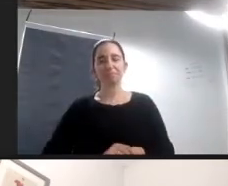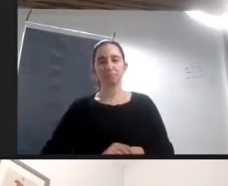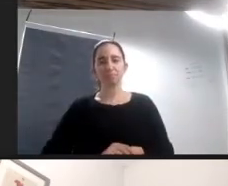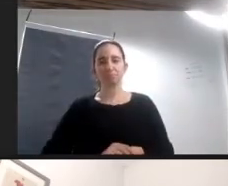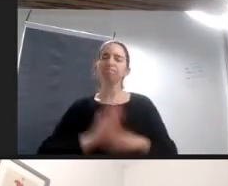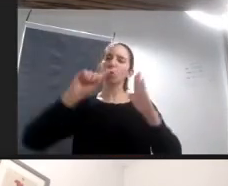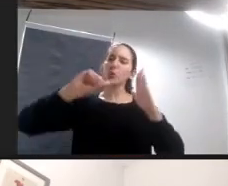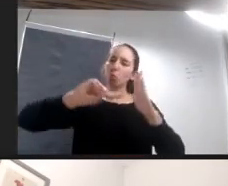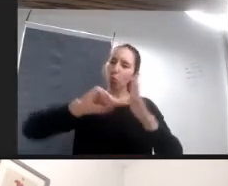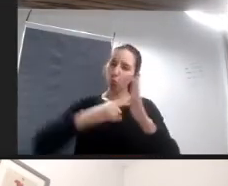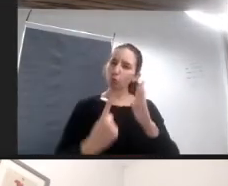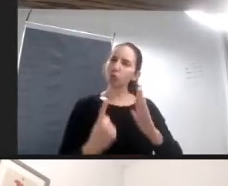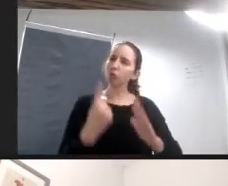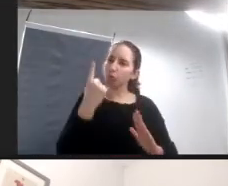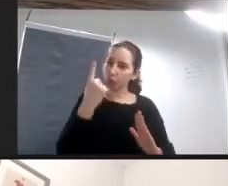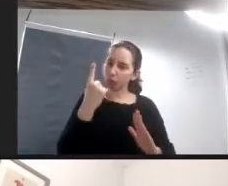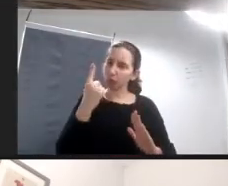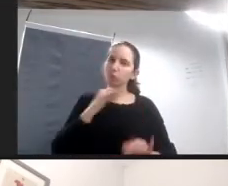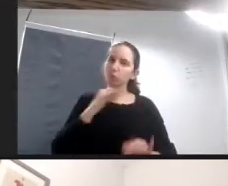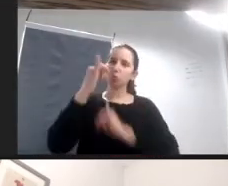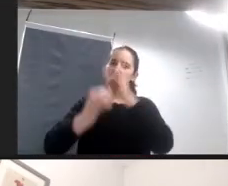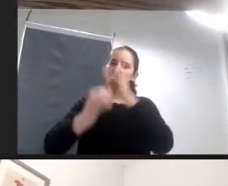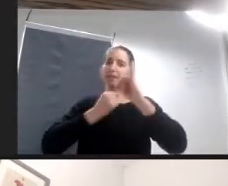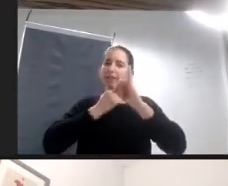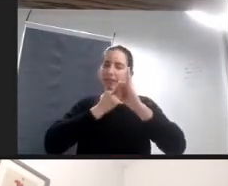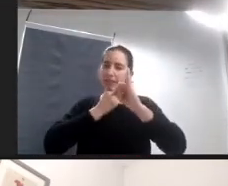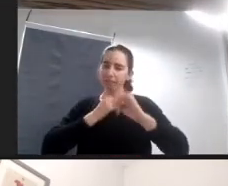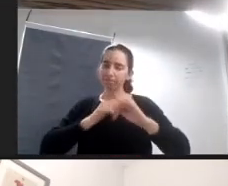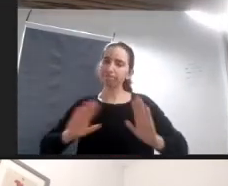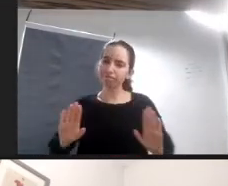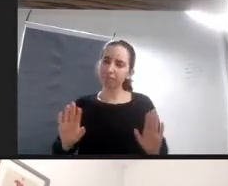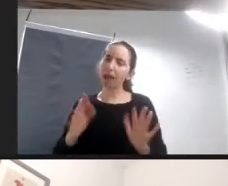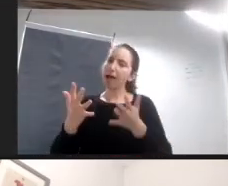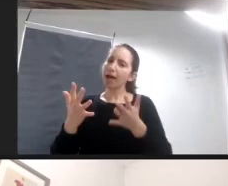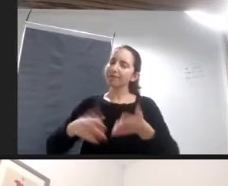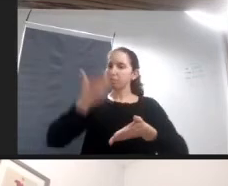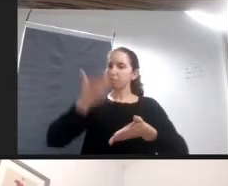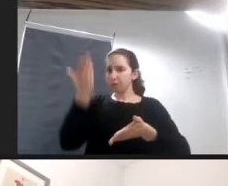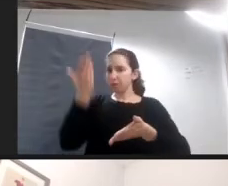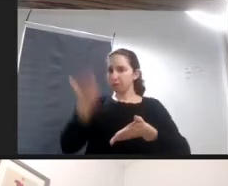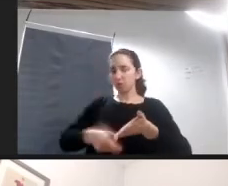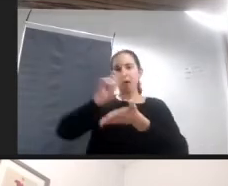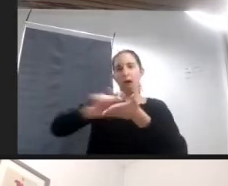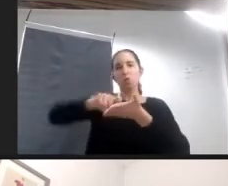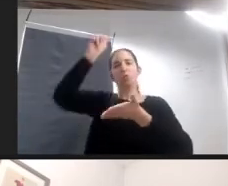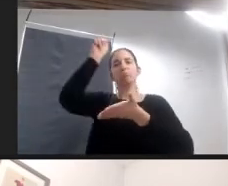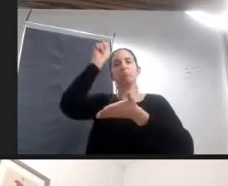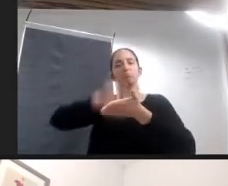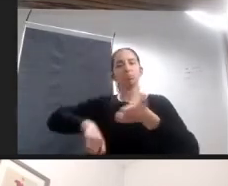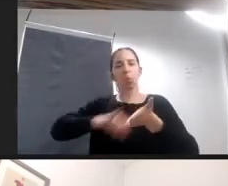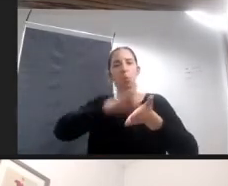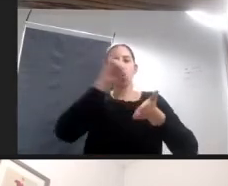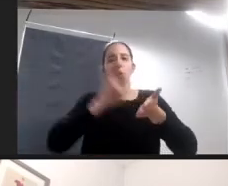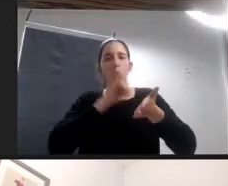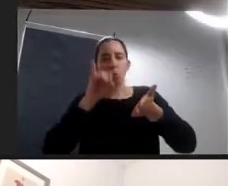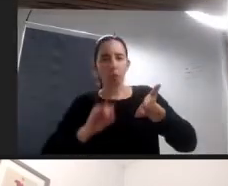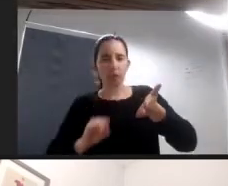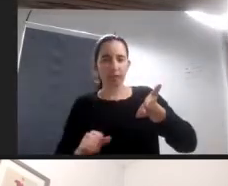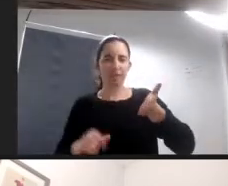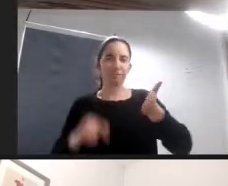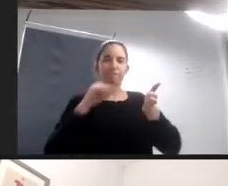Una de las cosas que quiero aclarar es que cuando yo nombre algún autor, no es que lo estoy nombrando porque voy a